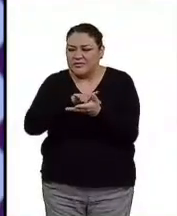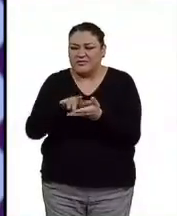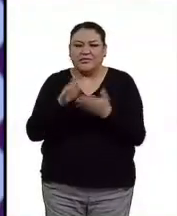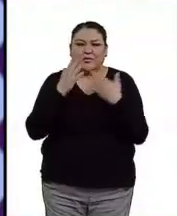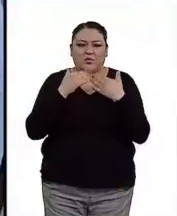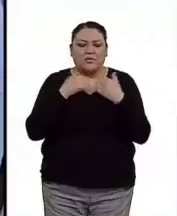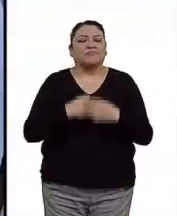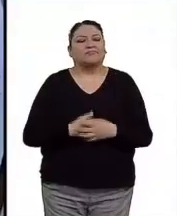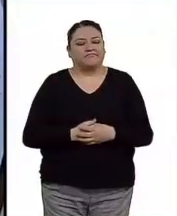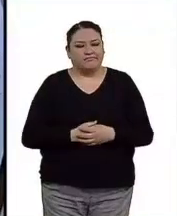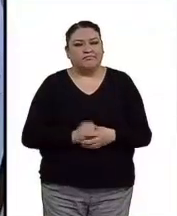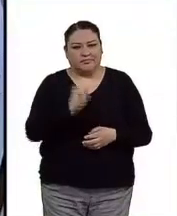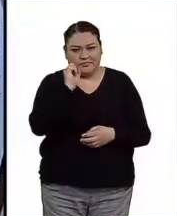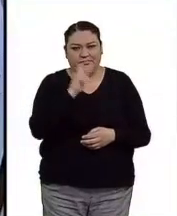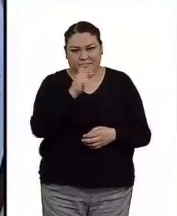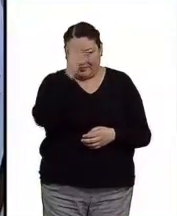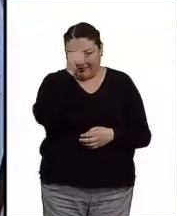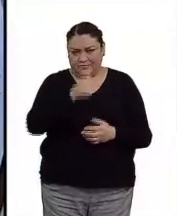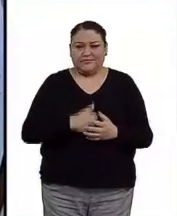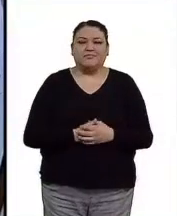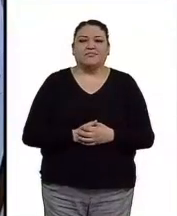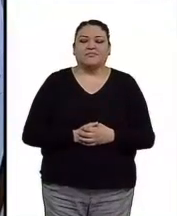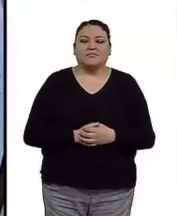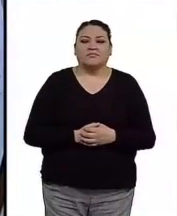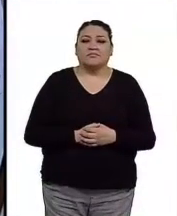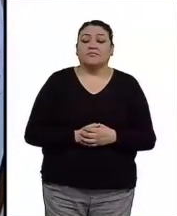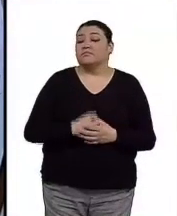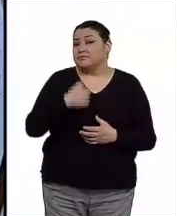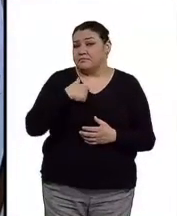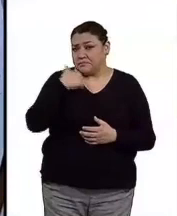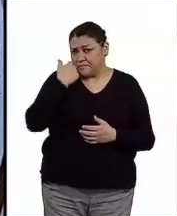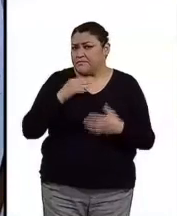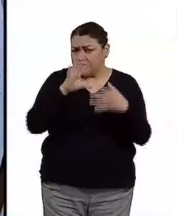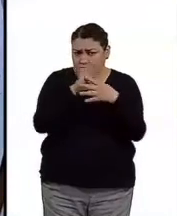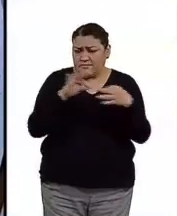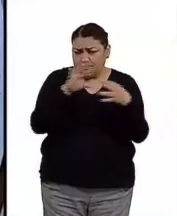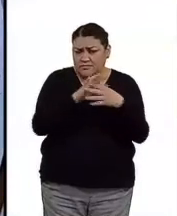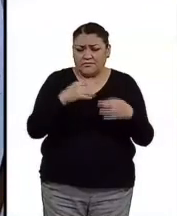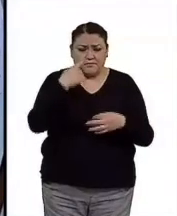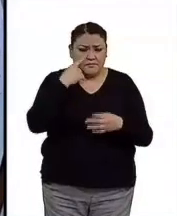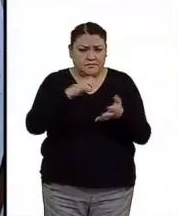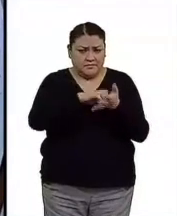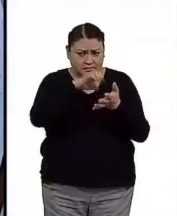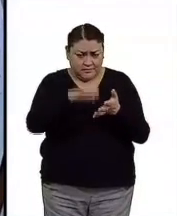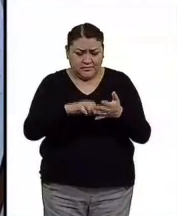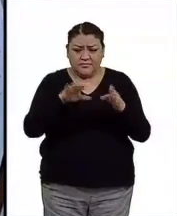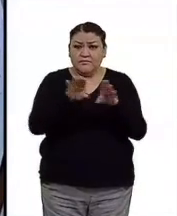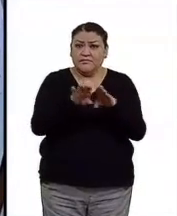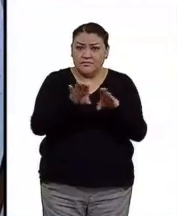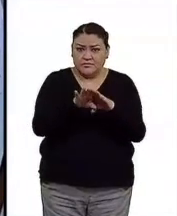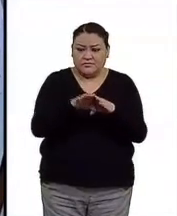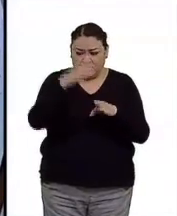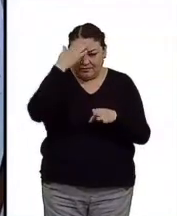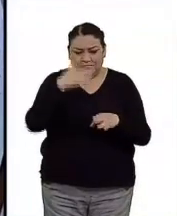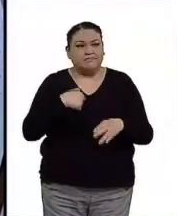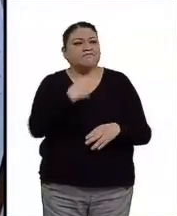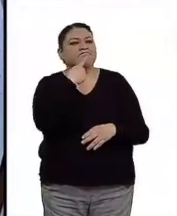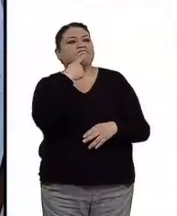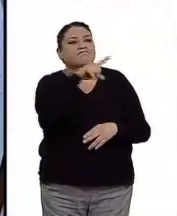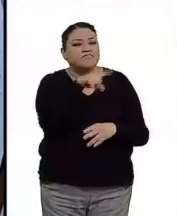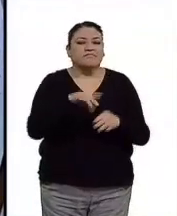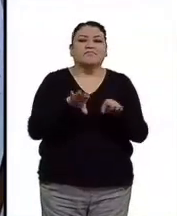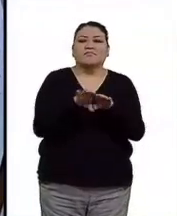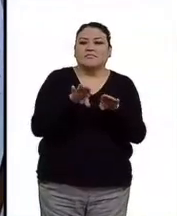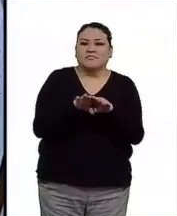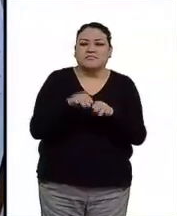bien. Bueno, sí, dime. Por otra parte, haciendo esta reflexión sobre cómo se enfrenta la parte de las demandas, pensaba